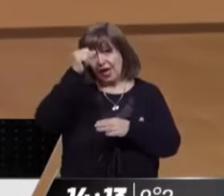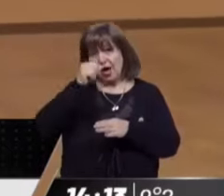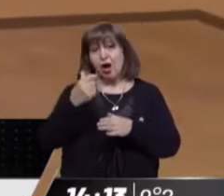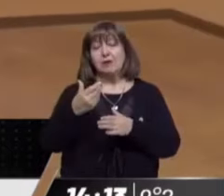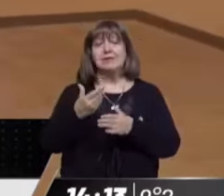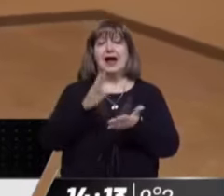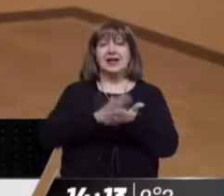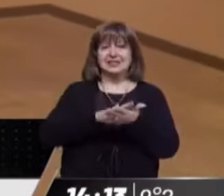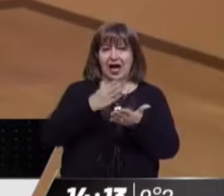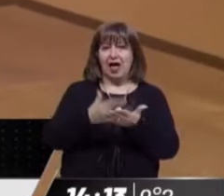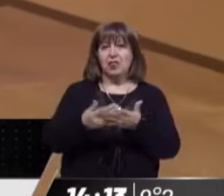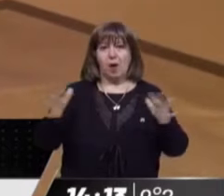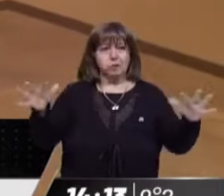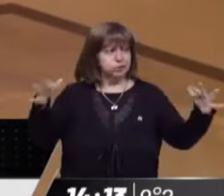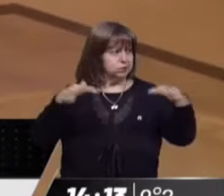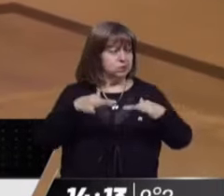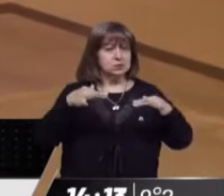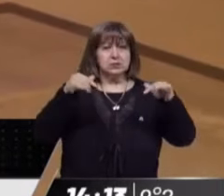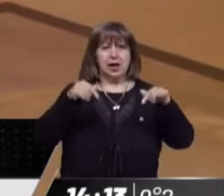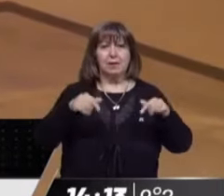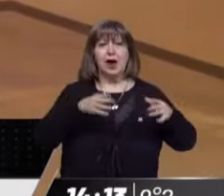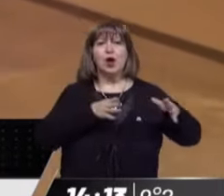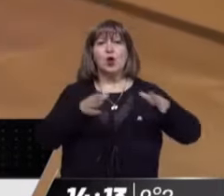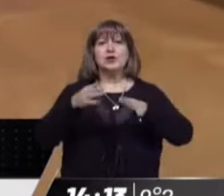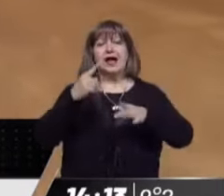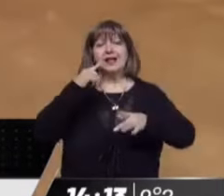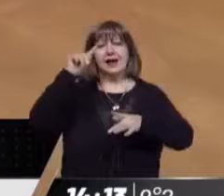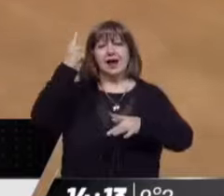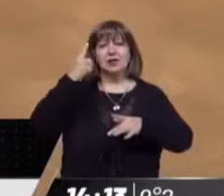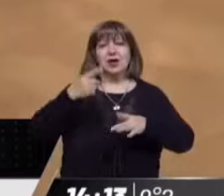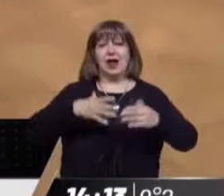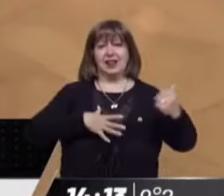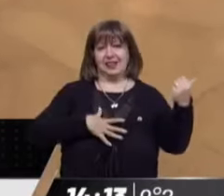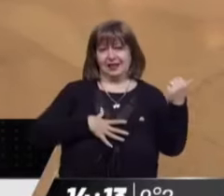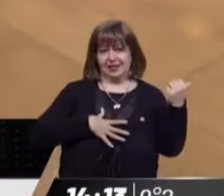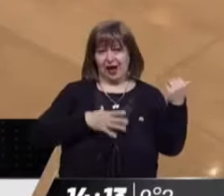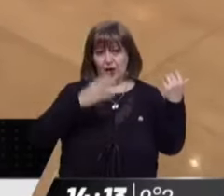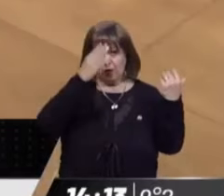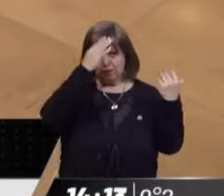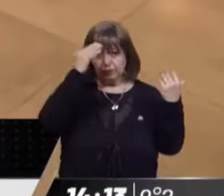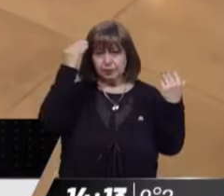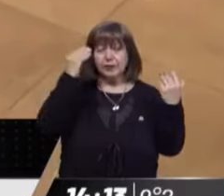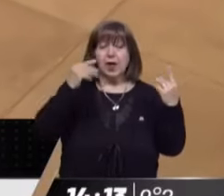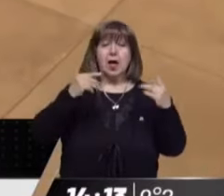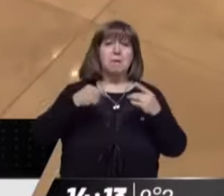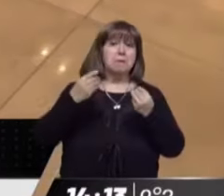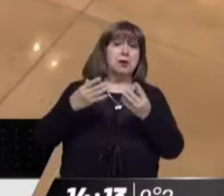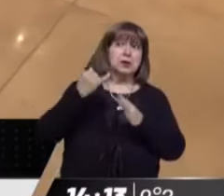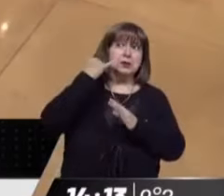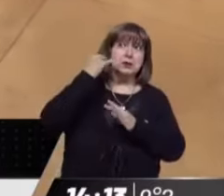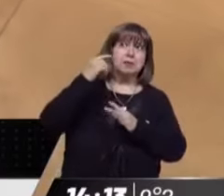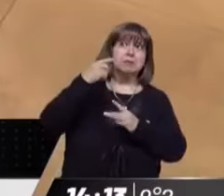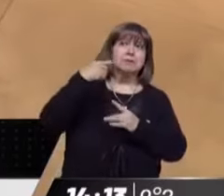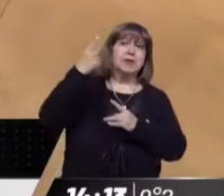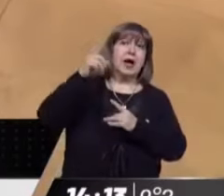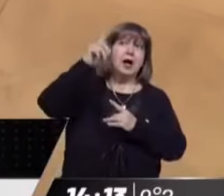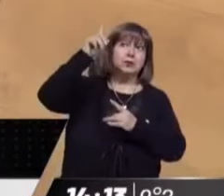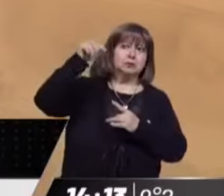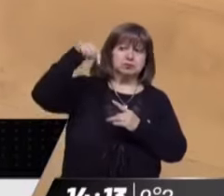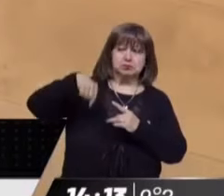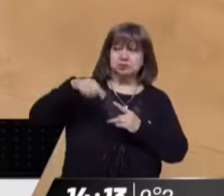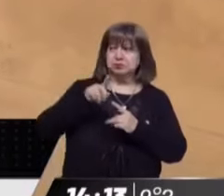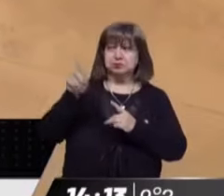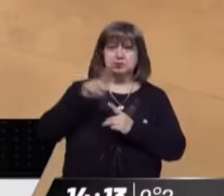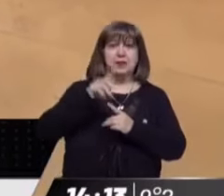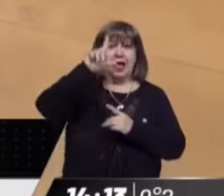ser también parte de la Ruta Internacional del Tango. Esto nos abre puertas porque recibimos gente de todos los puntos del país, norte, sur, este